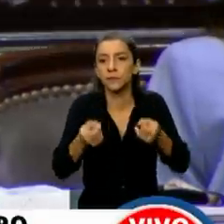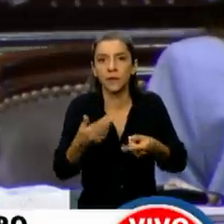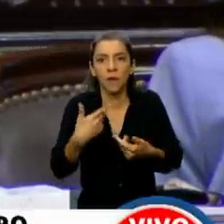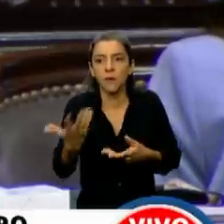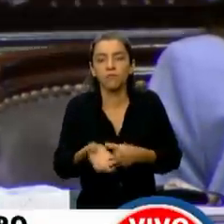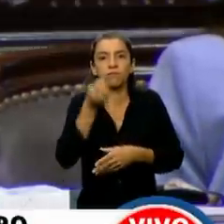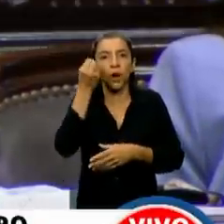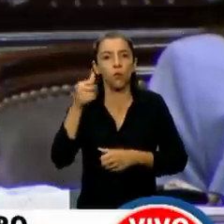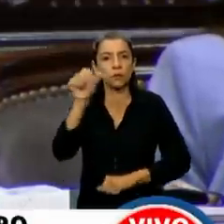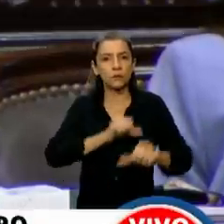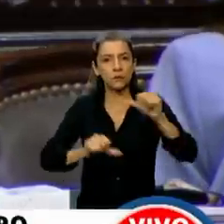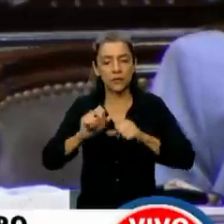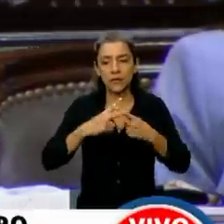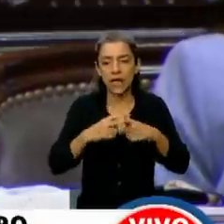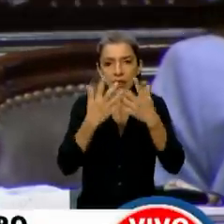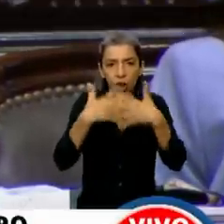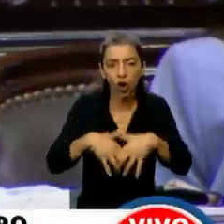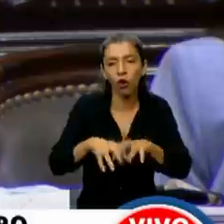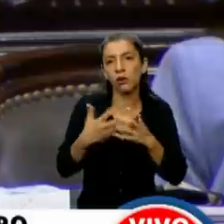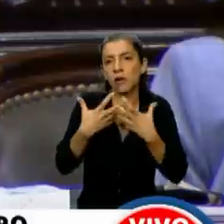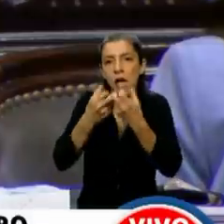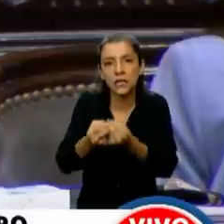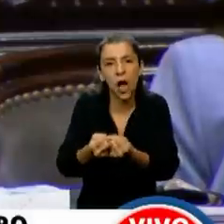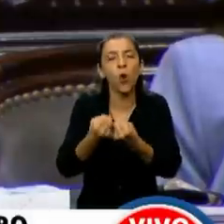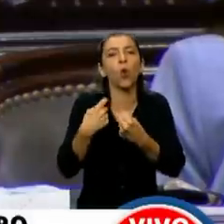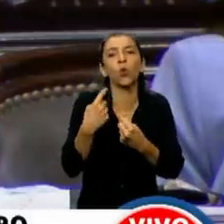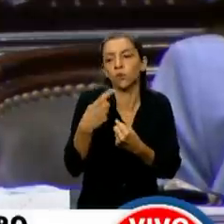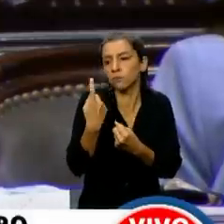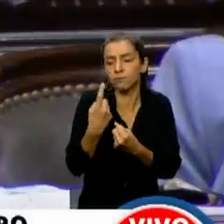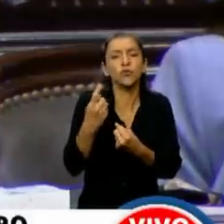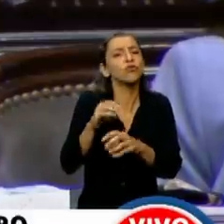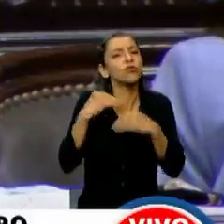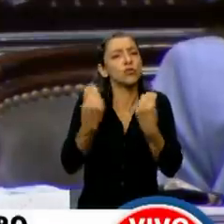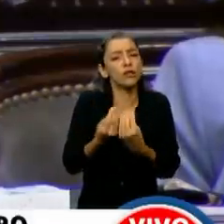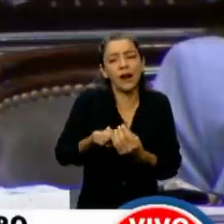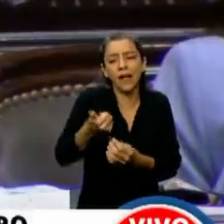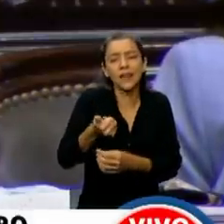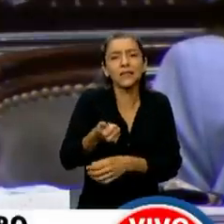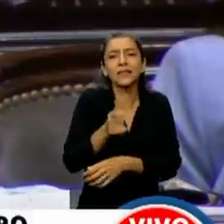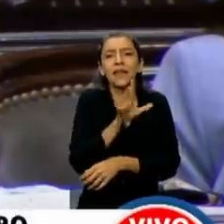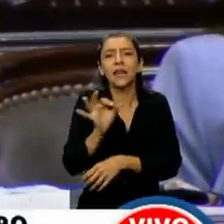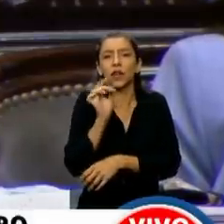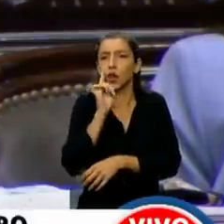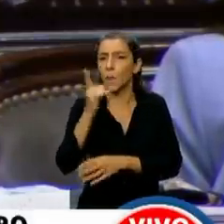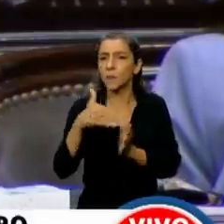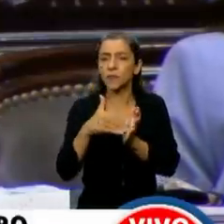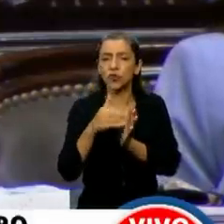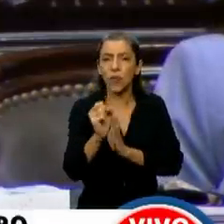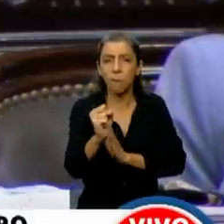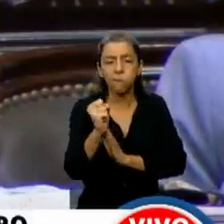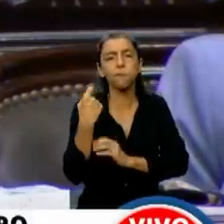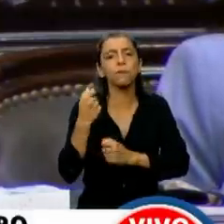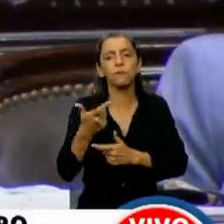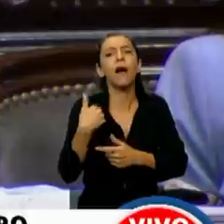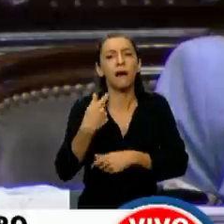tecnología salud llevamos ejecutados casi 500 mil millones de pesos en el plan de vacunación